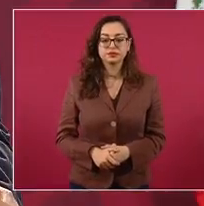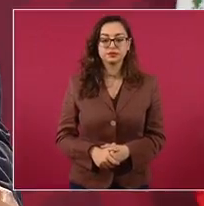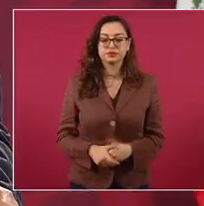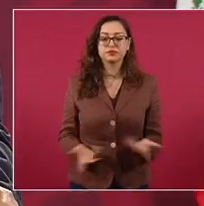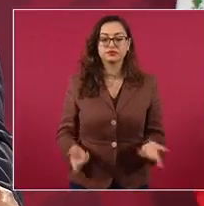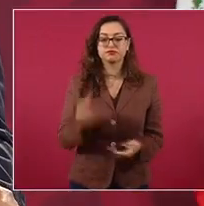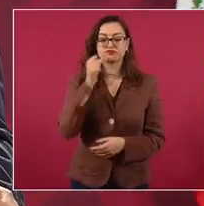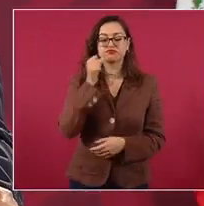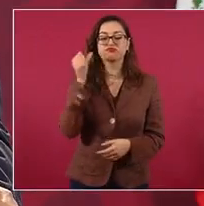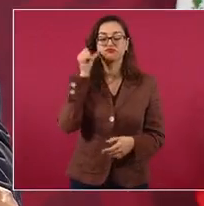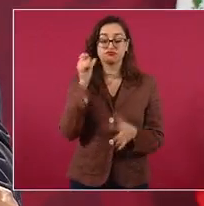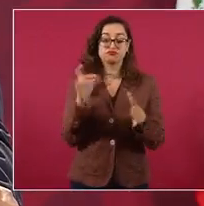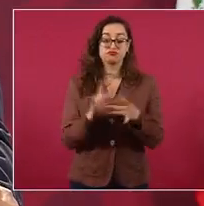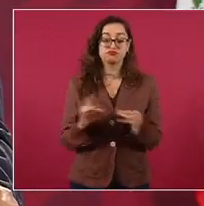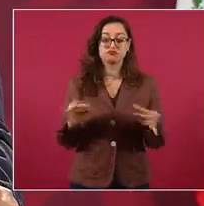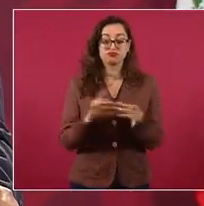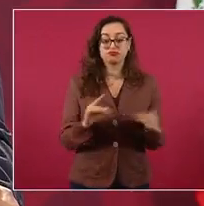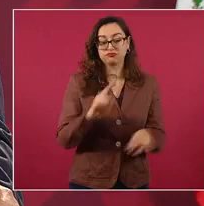están